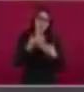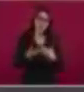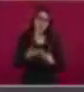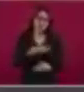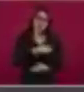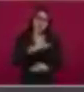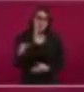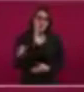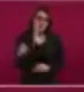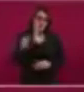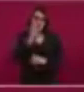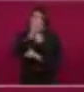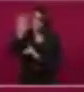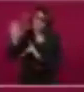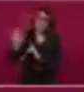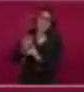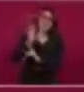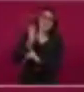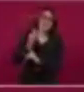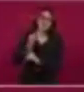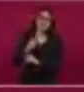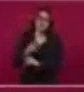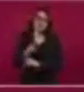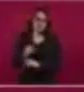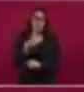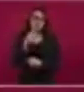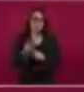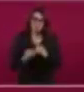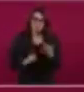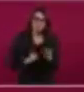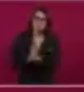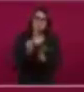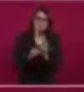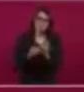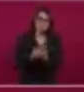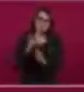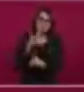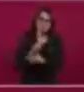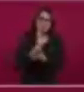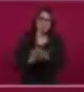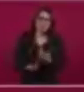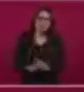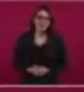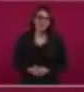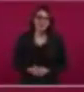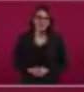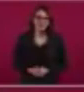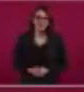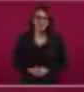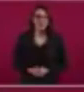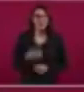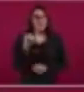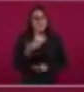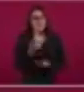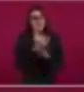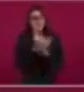Chica se va a aplicar el programa Sembrando Vida. Y decirle